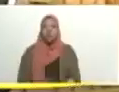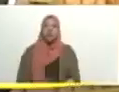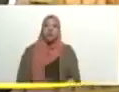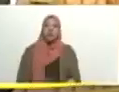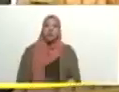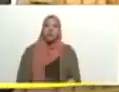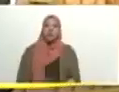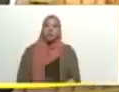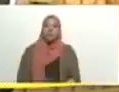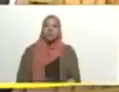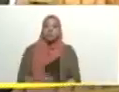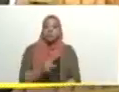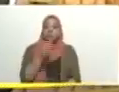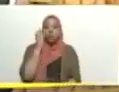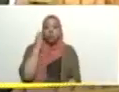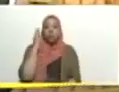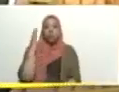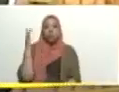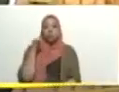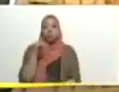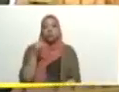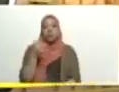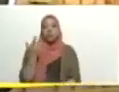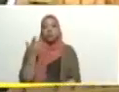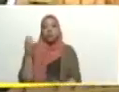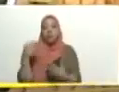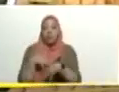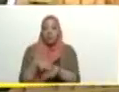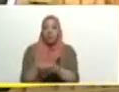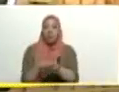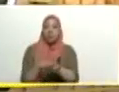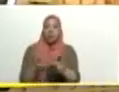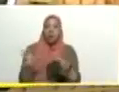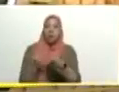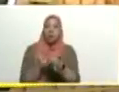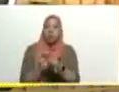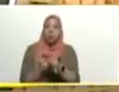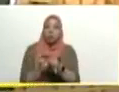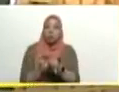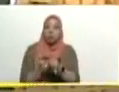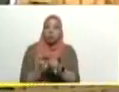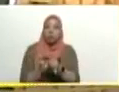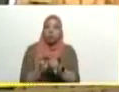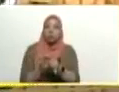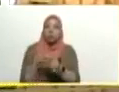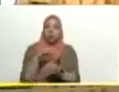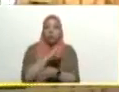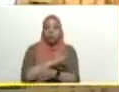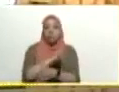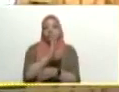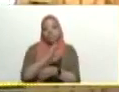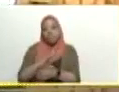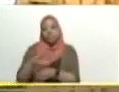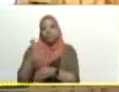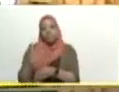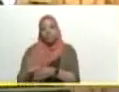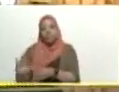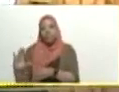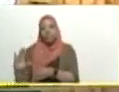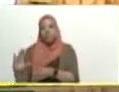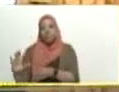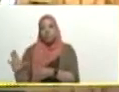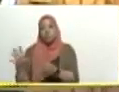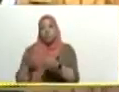porque él soñó con esta integración, con esta unión del Caribe. Y por eso el comandante Chávez